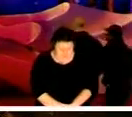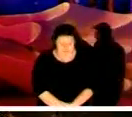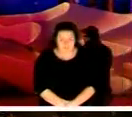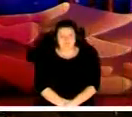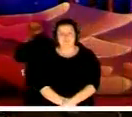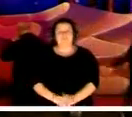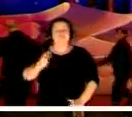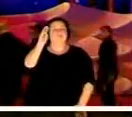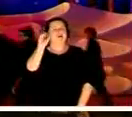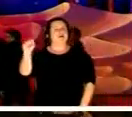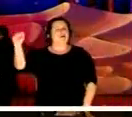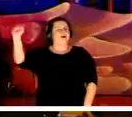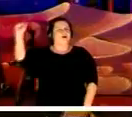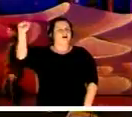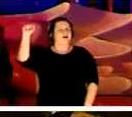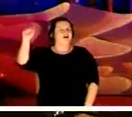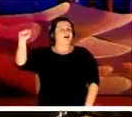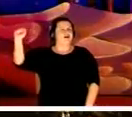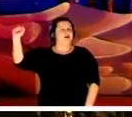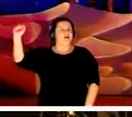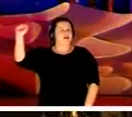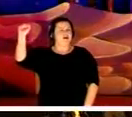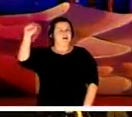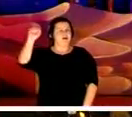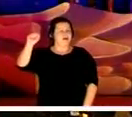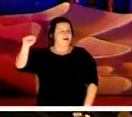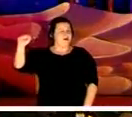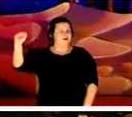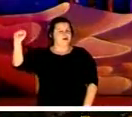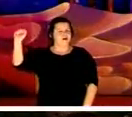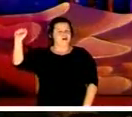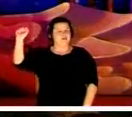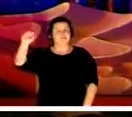fuerza que nunca la murga Los Legañosos. Ahí tienen ustedes su entrada.